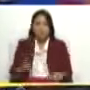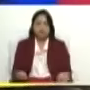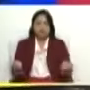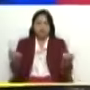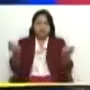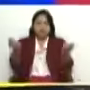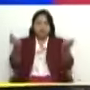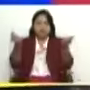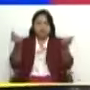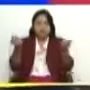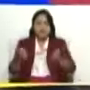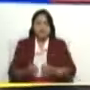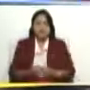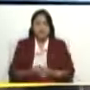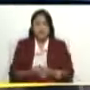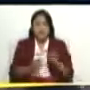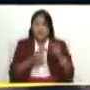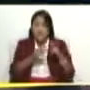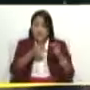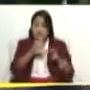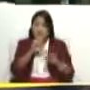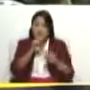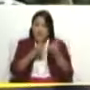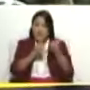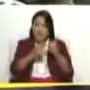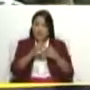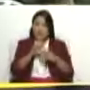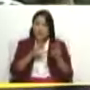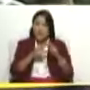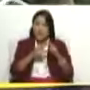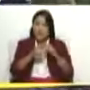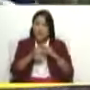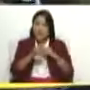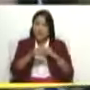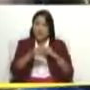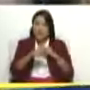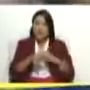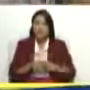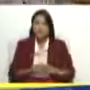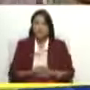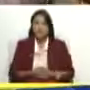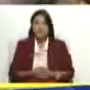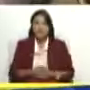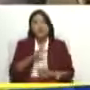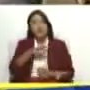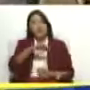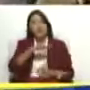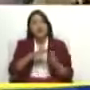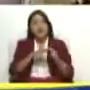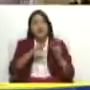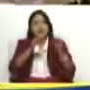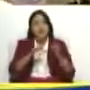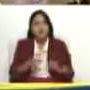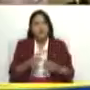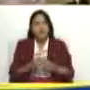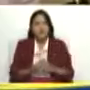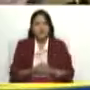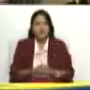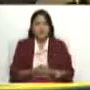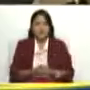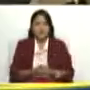de pesa Ese sanguino es del táchira ese apellido sanguino tchi de qué parte del táchira De qué parte